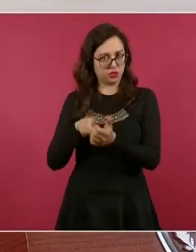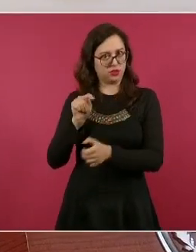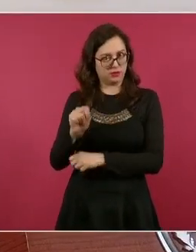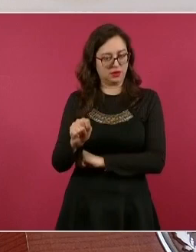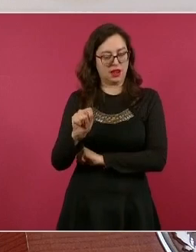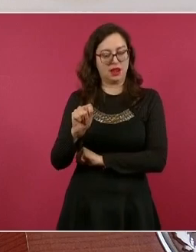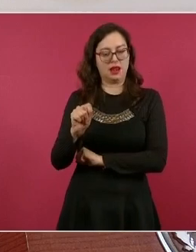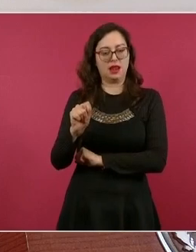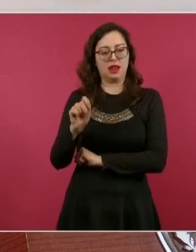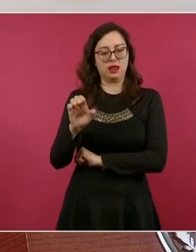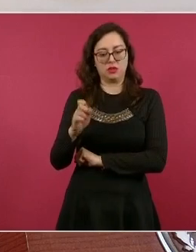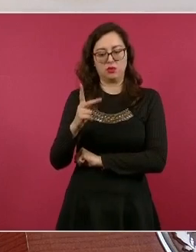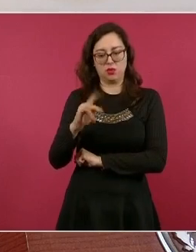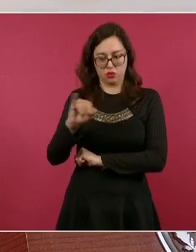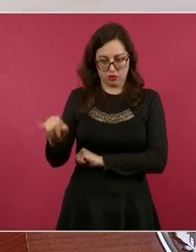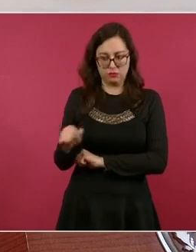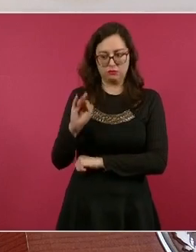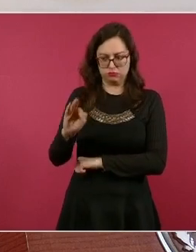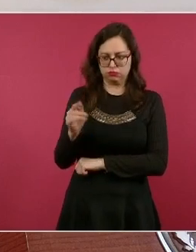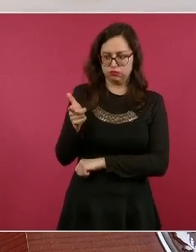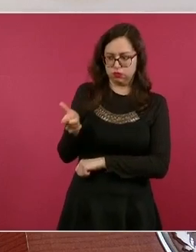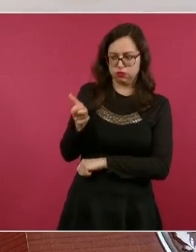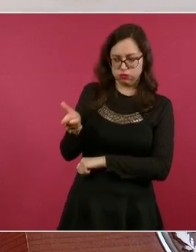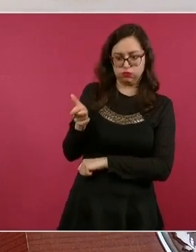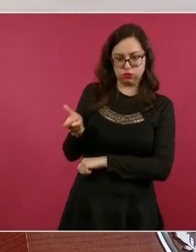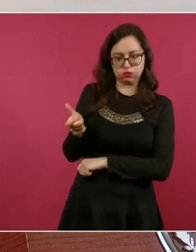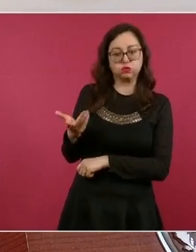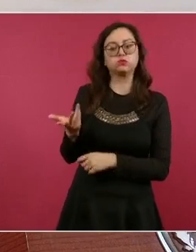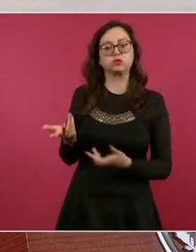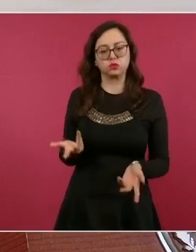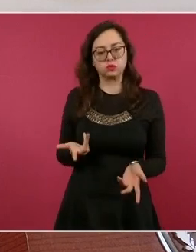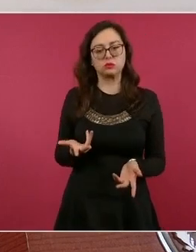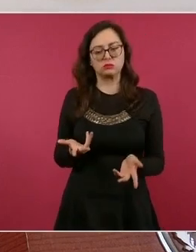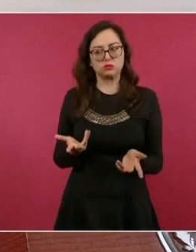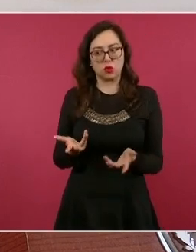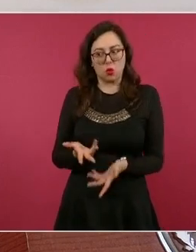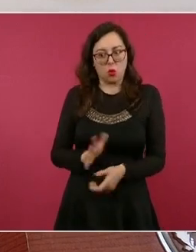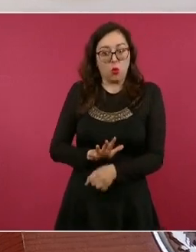los móviles, ya se está haciendo la investigación y